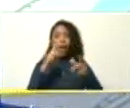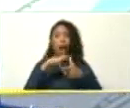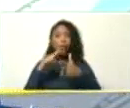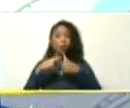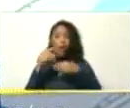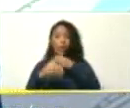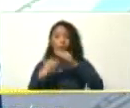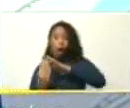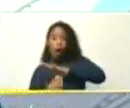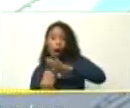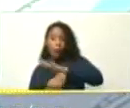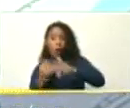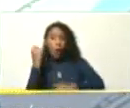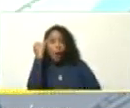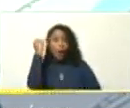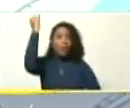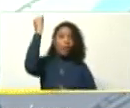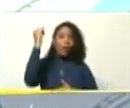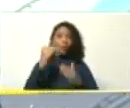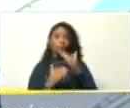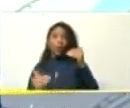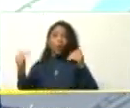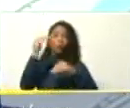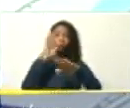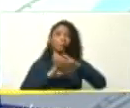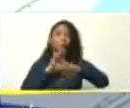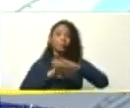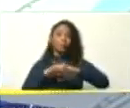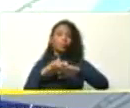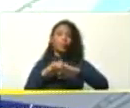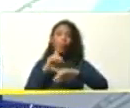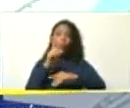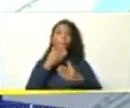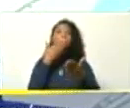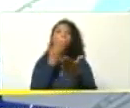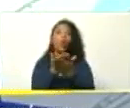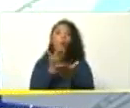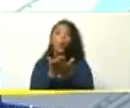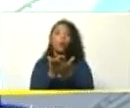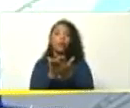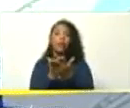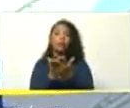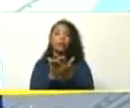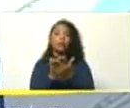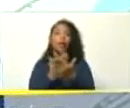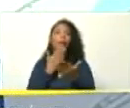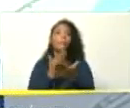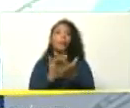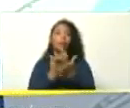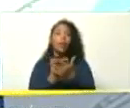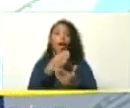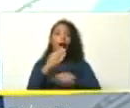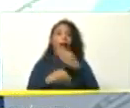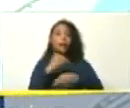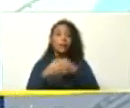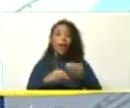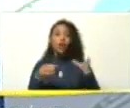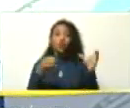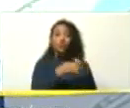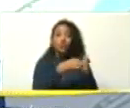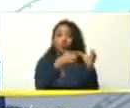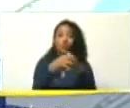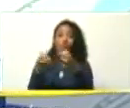de abajo hacia arriba, Padre Numa, una propuesta. Y la propuesta fue crear brigadas